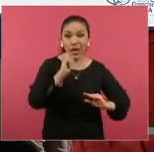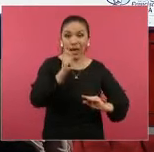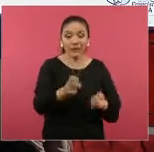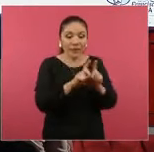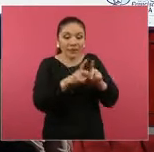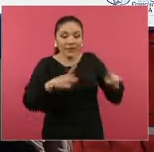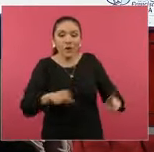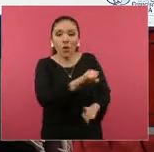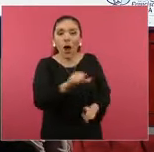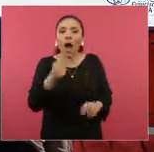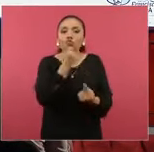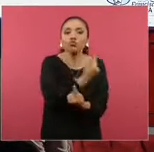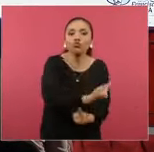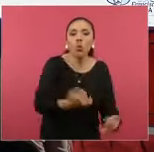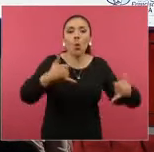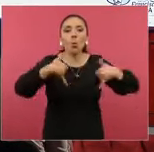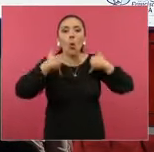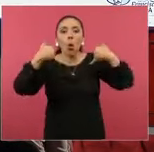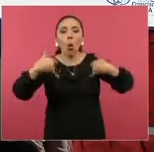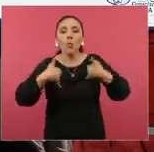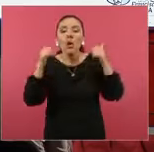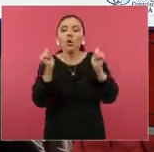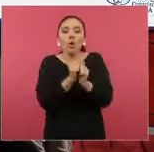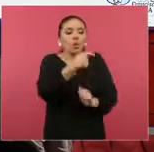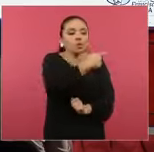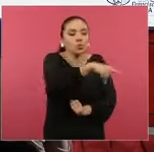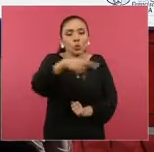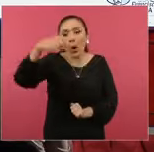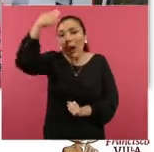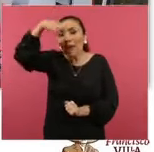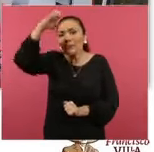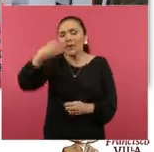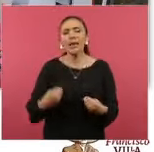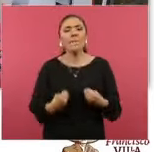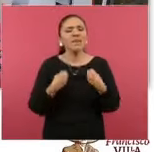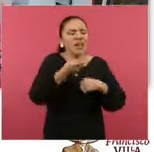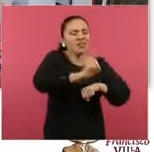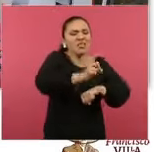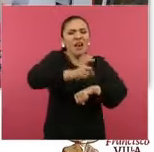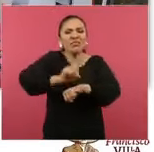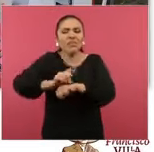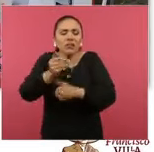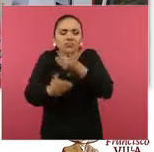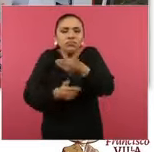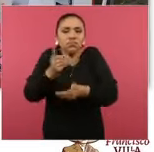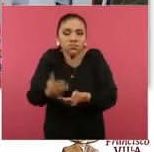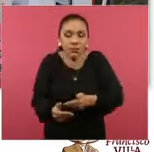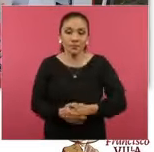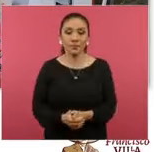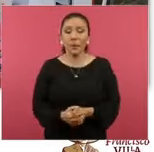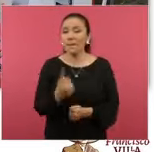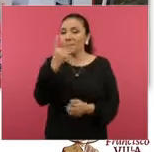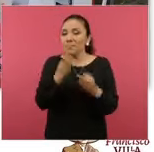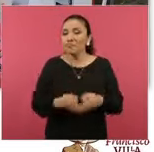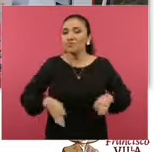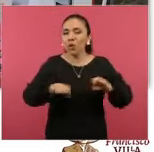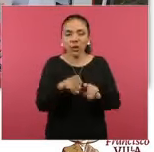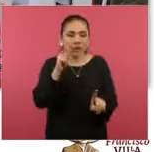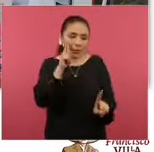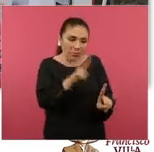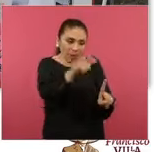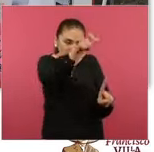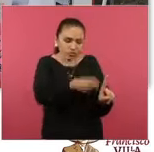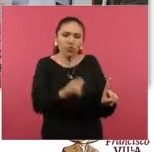niñas, niños y adolescentes a partir de sus experiencias en la vida diaria. Tenemos que partir de lo que el niño es y